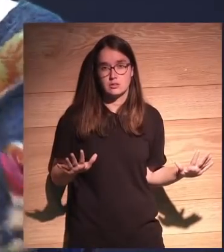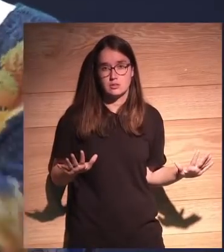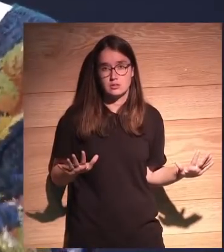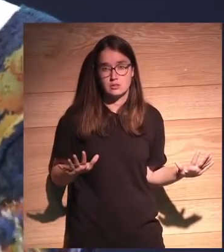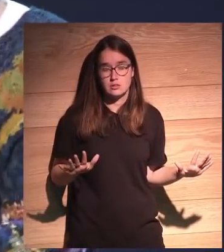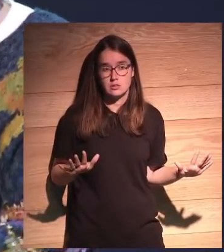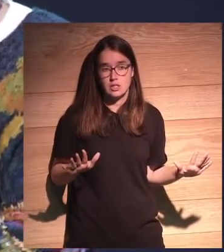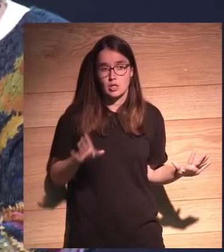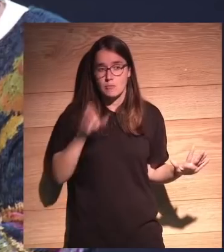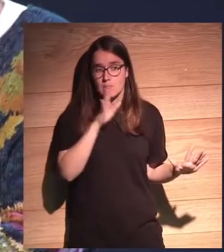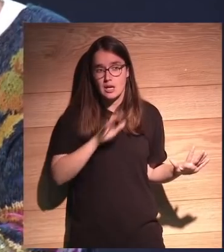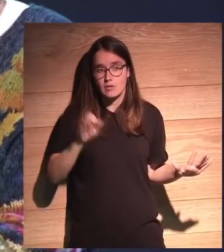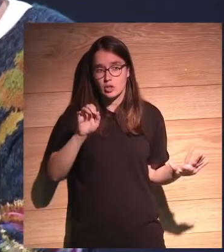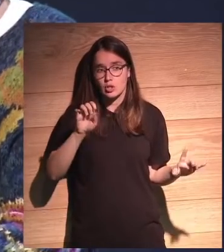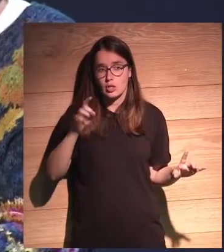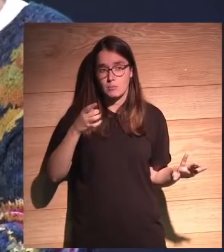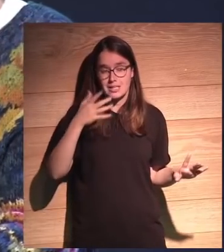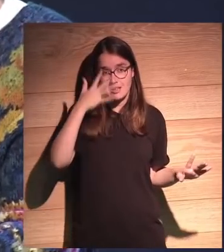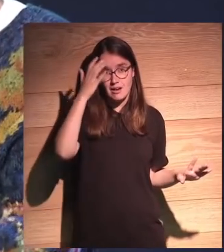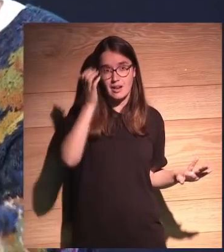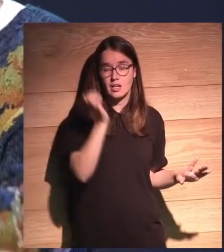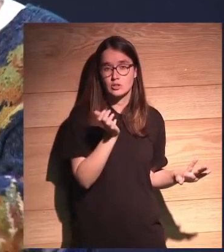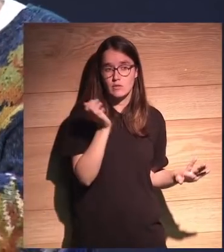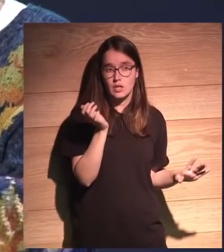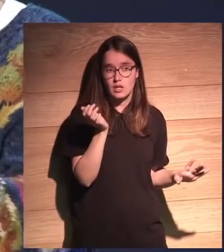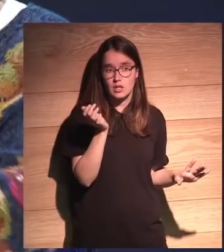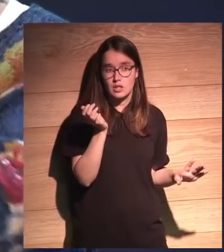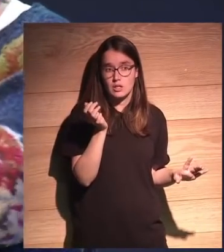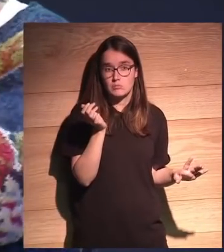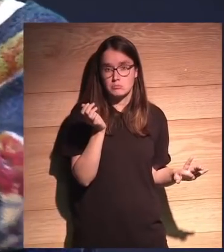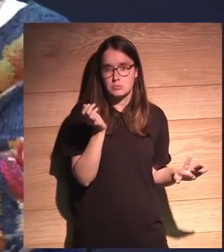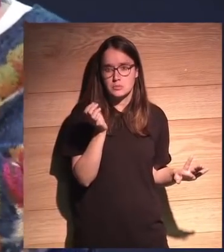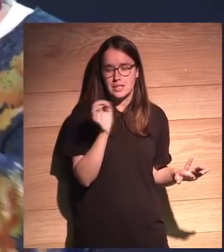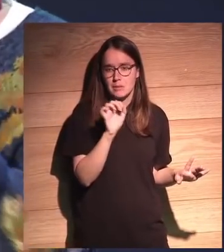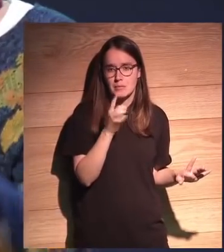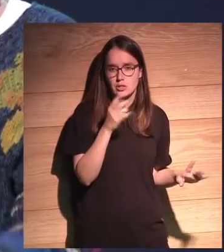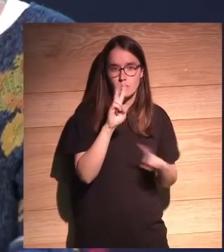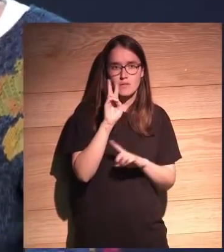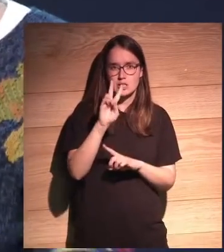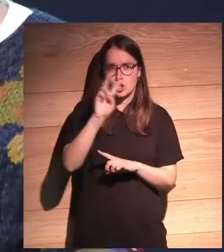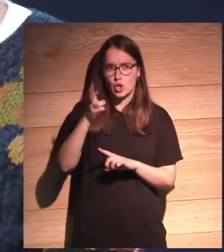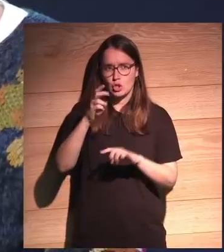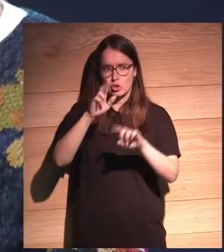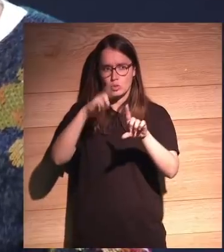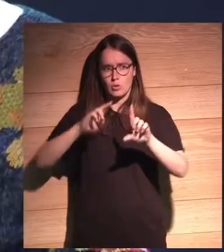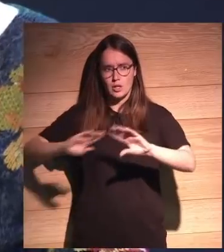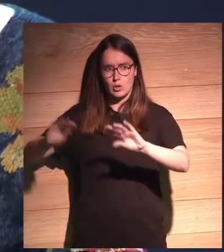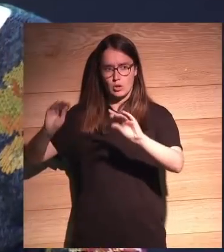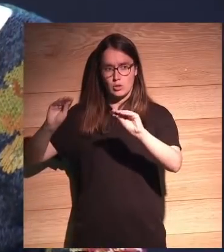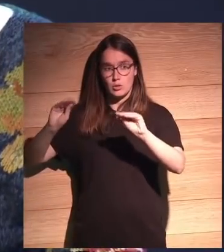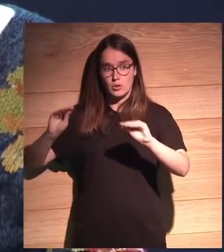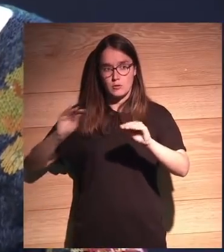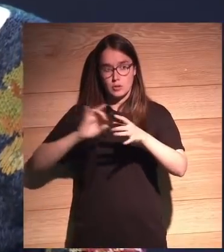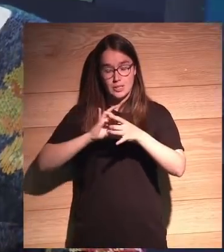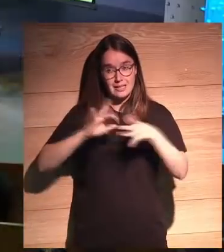de los más maravillosos cuadros que hay en el Reina. Y luego ves otros cuadros de Alfonso Ponce de León y que no tiene nada que